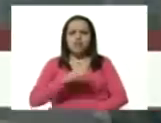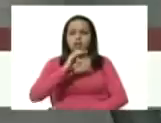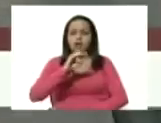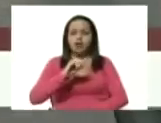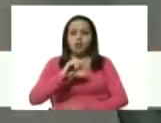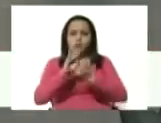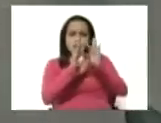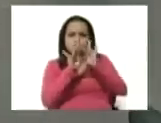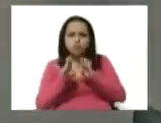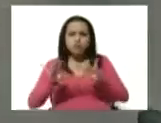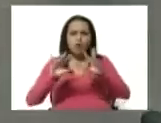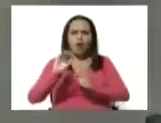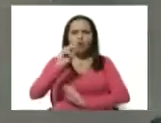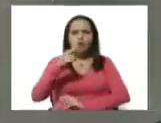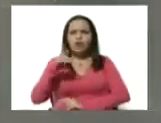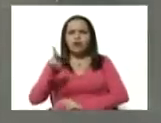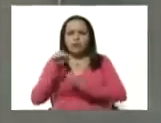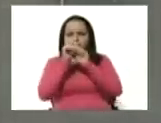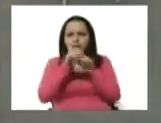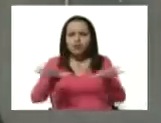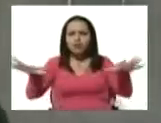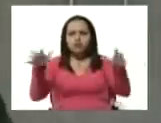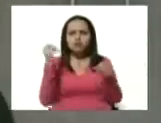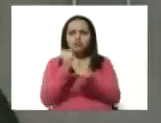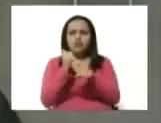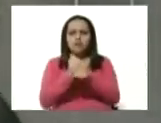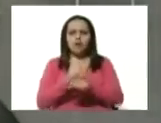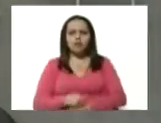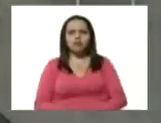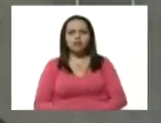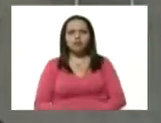para difundir su trabajo.